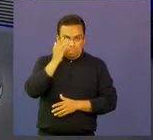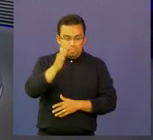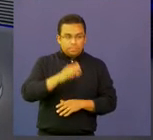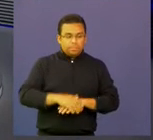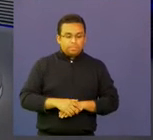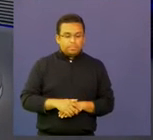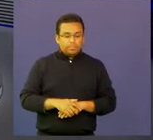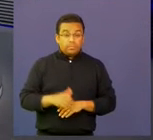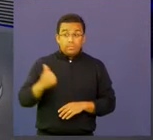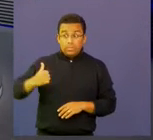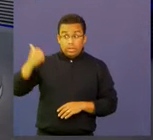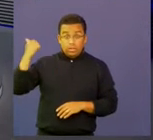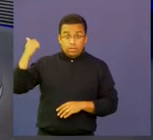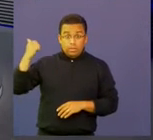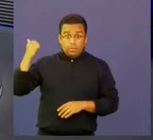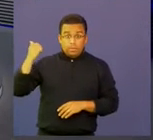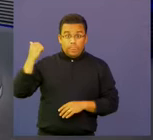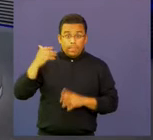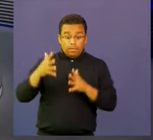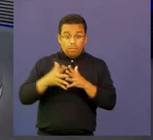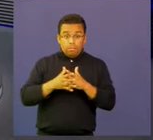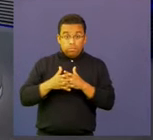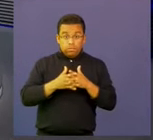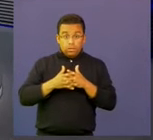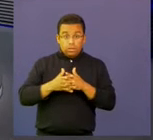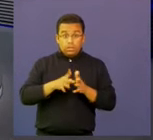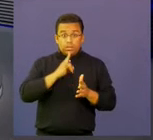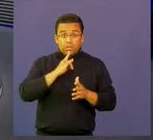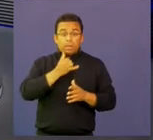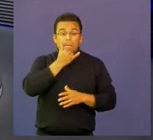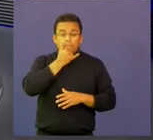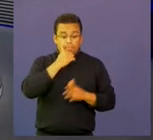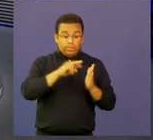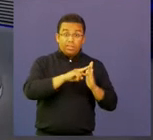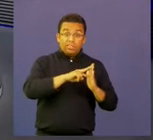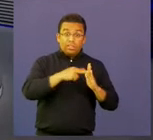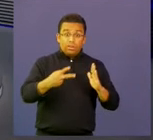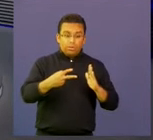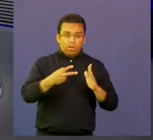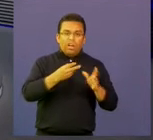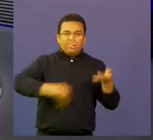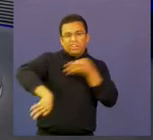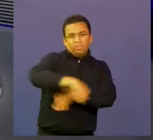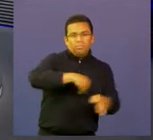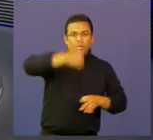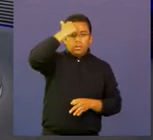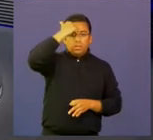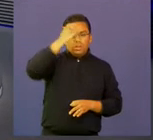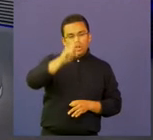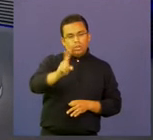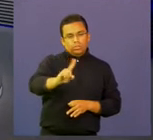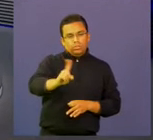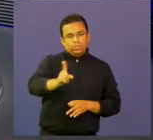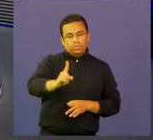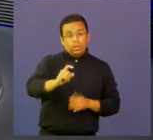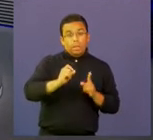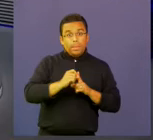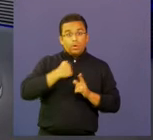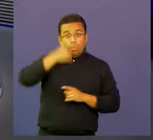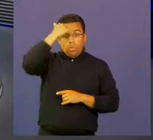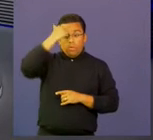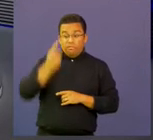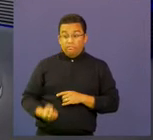la tecnología va a reemplazar al profesor, pero sí lo potencia. Entonces hoy está pasando, por ejemplo, que los